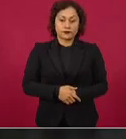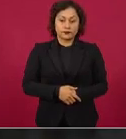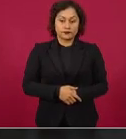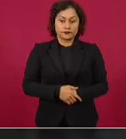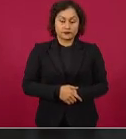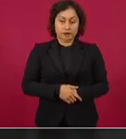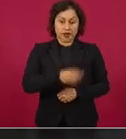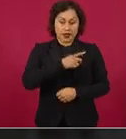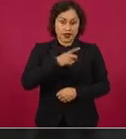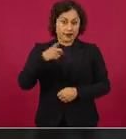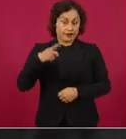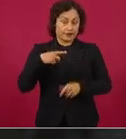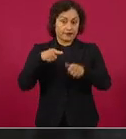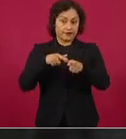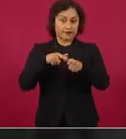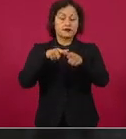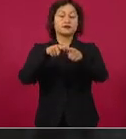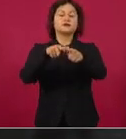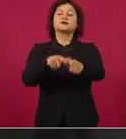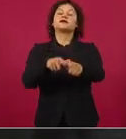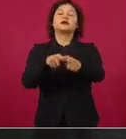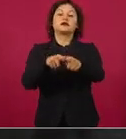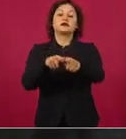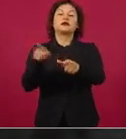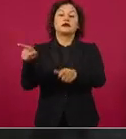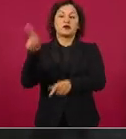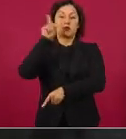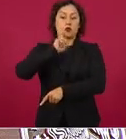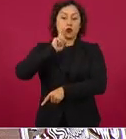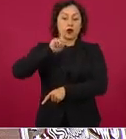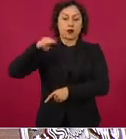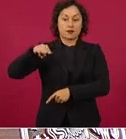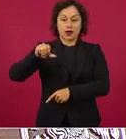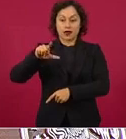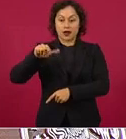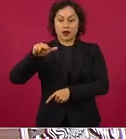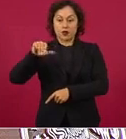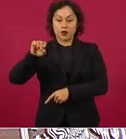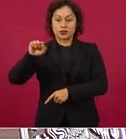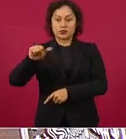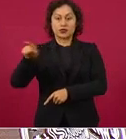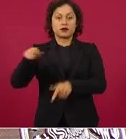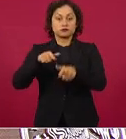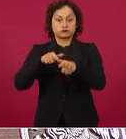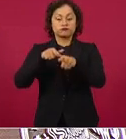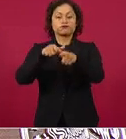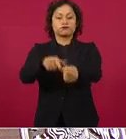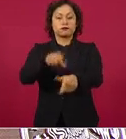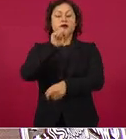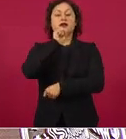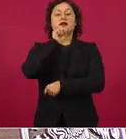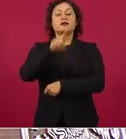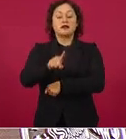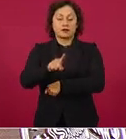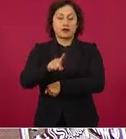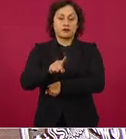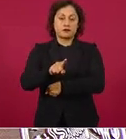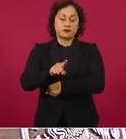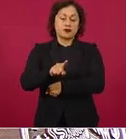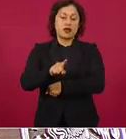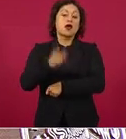siga trabajando María Luisa Albores, la Procuraduría de la Defensa del Medio